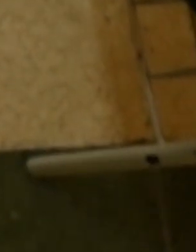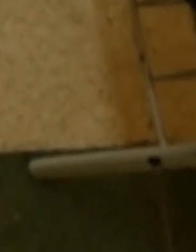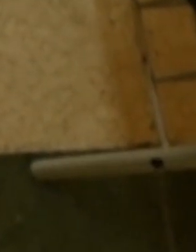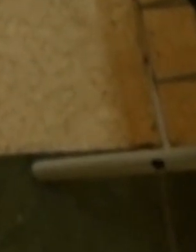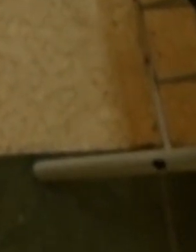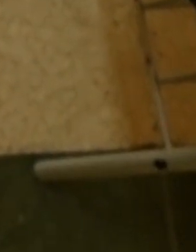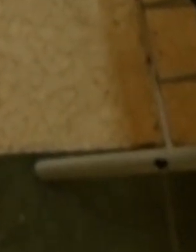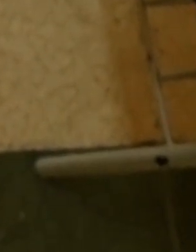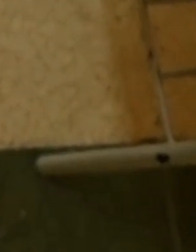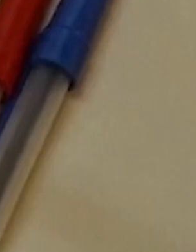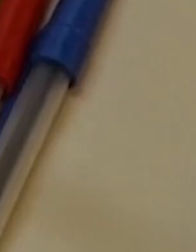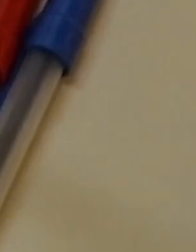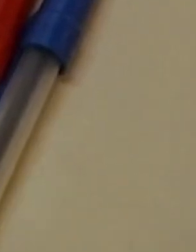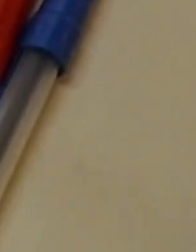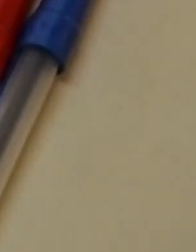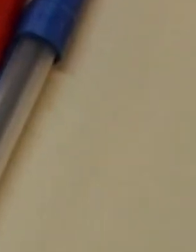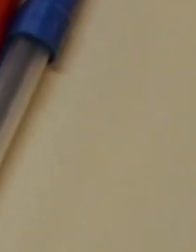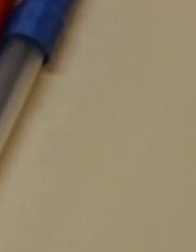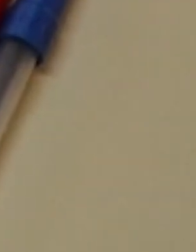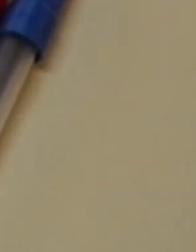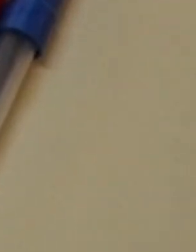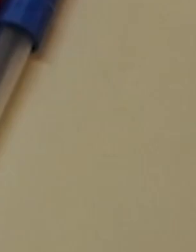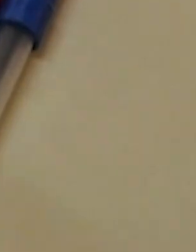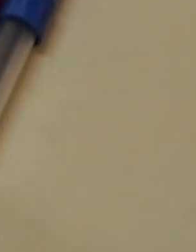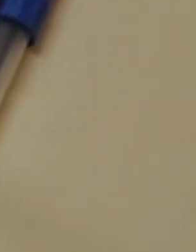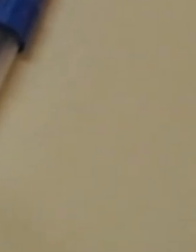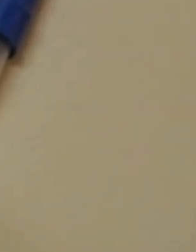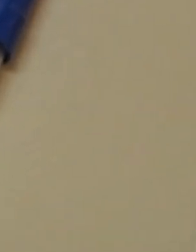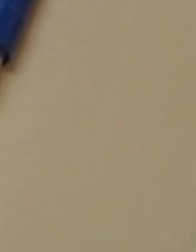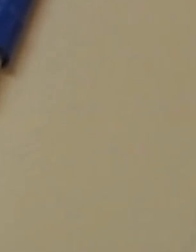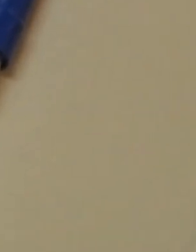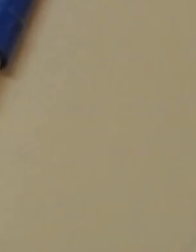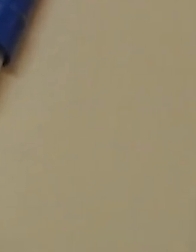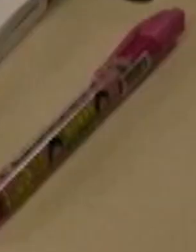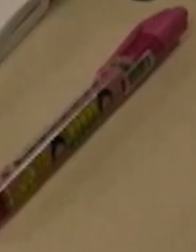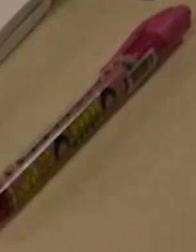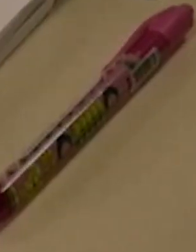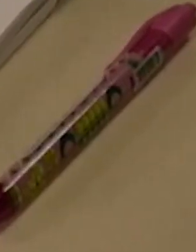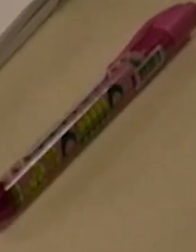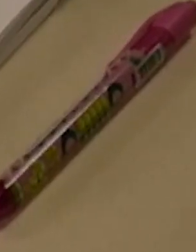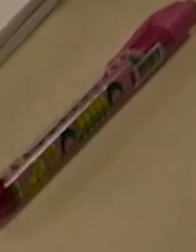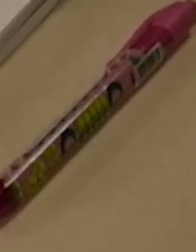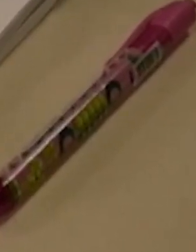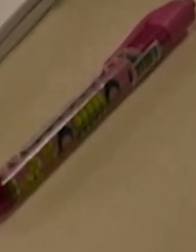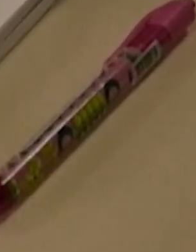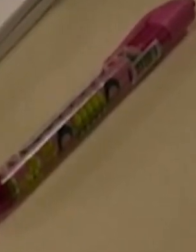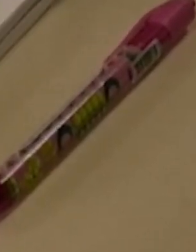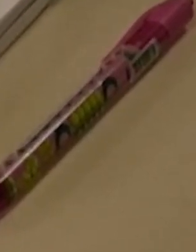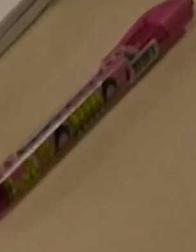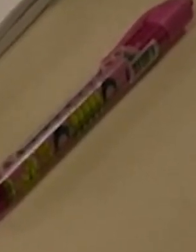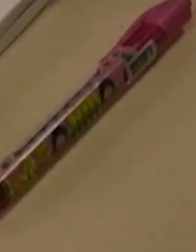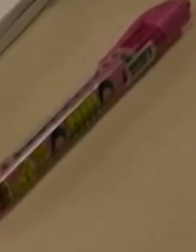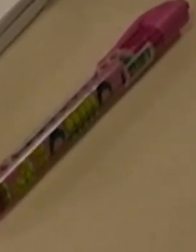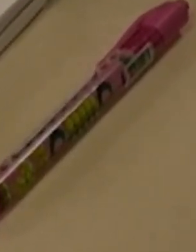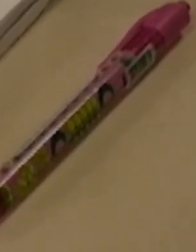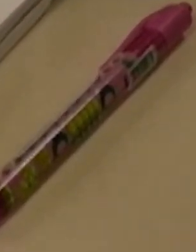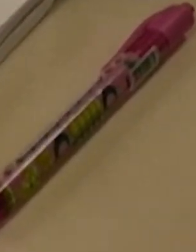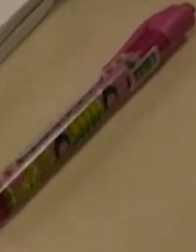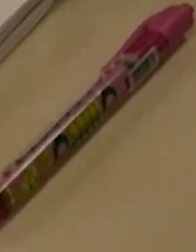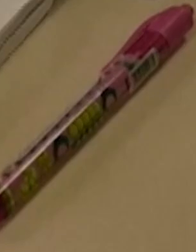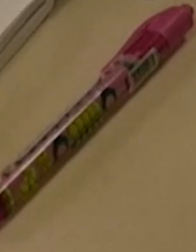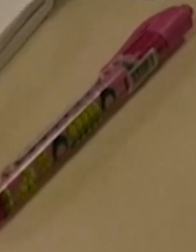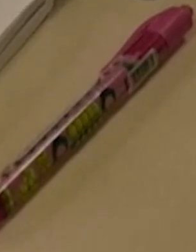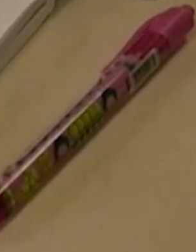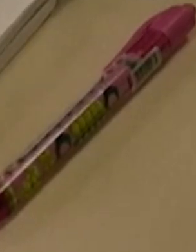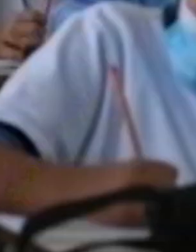con más de 35,000 casos en un día. De los 50 millones de habitantes en el país, 19 ya recibieron un esquema completo de